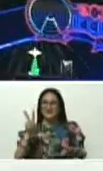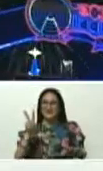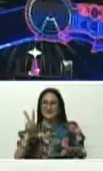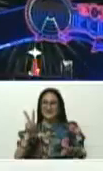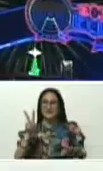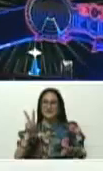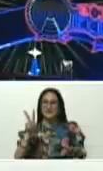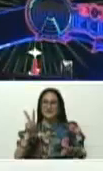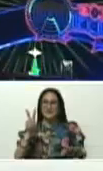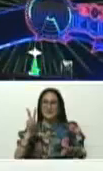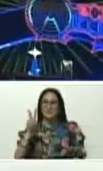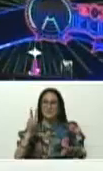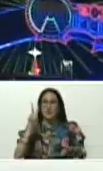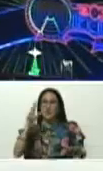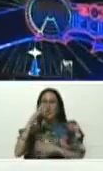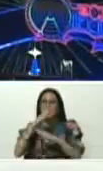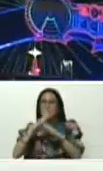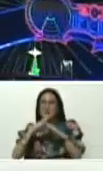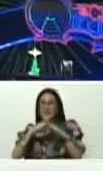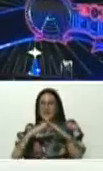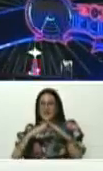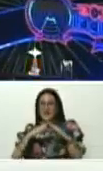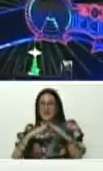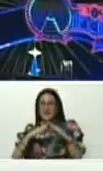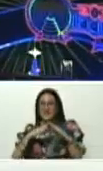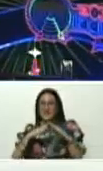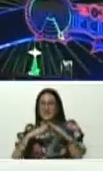a las dos y media,